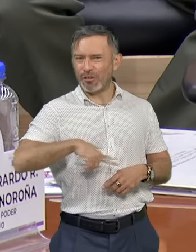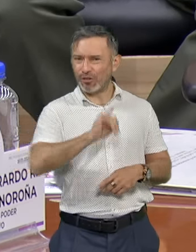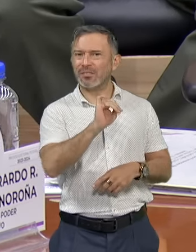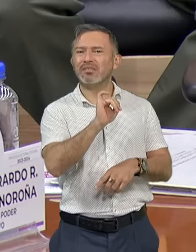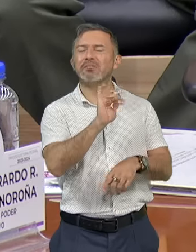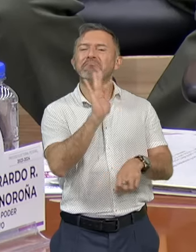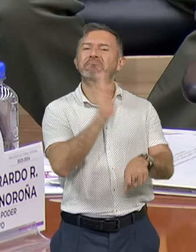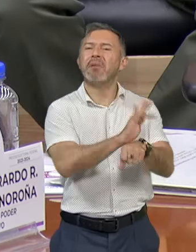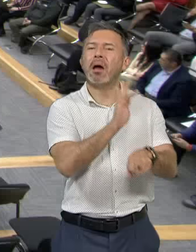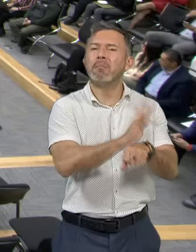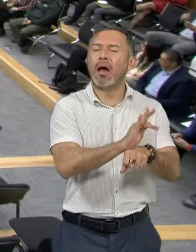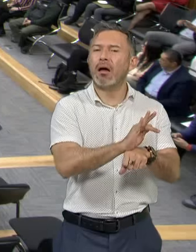traidores Muchas gracias Sr